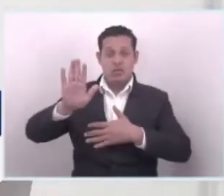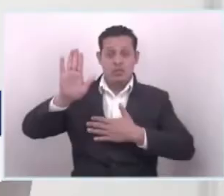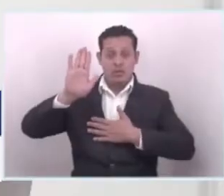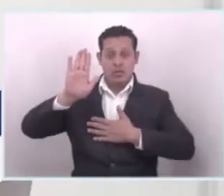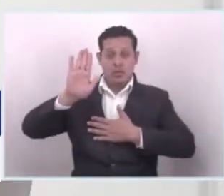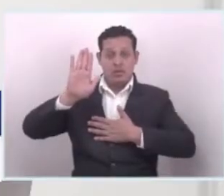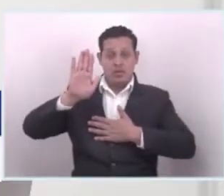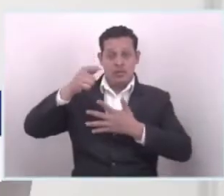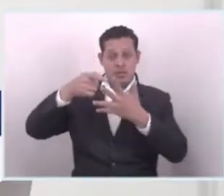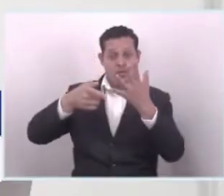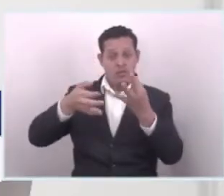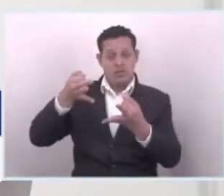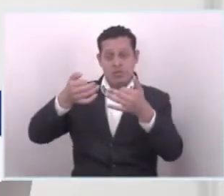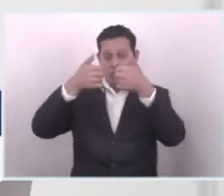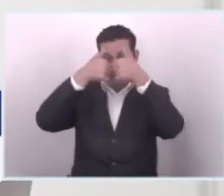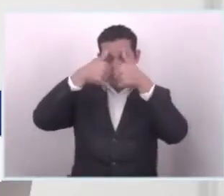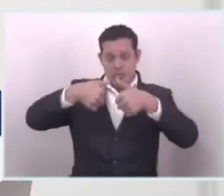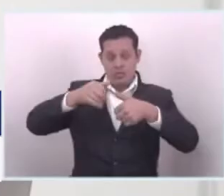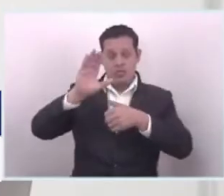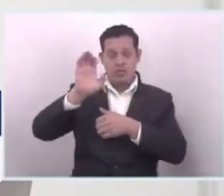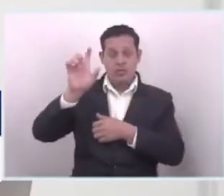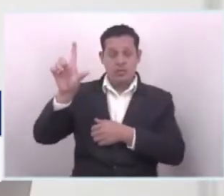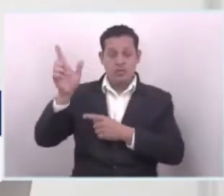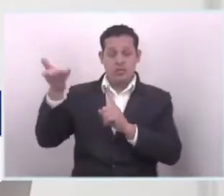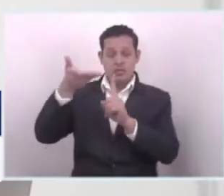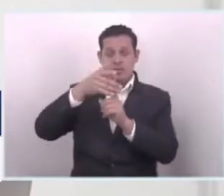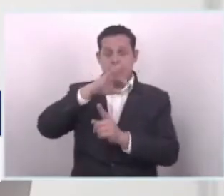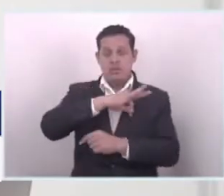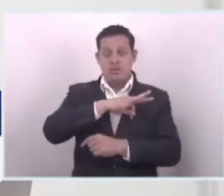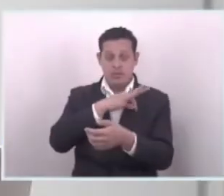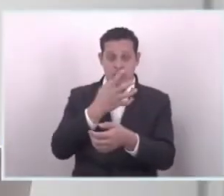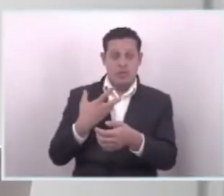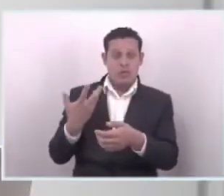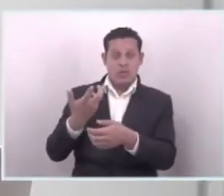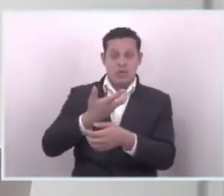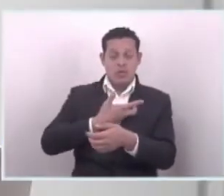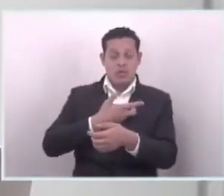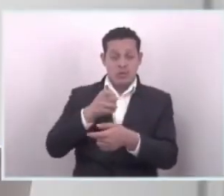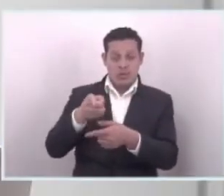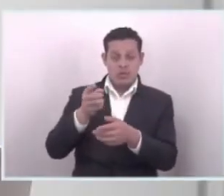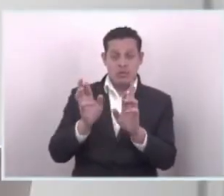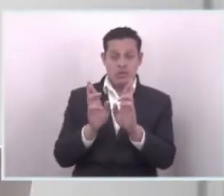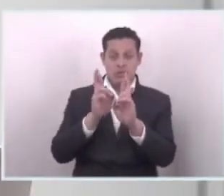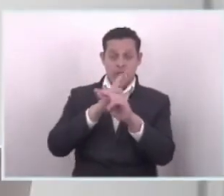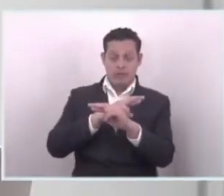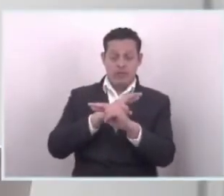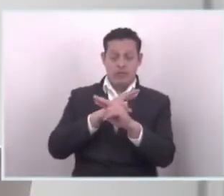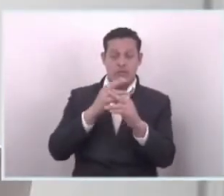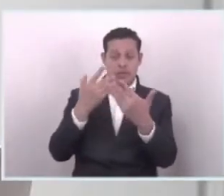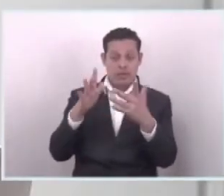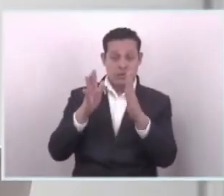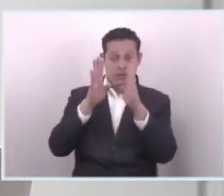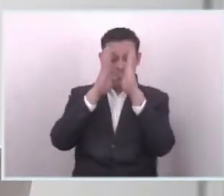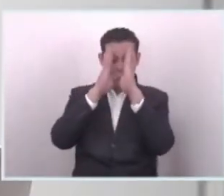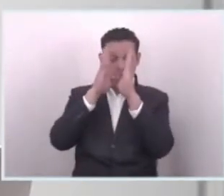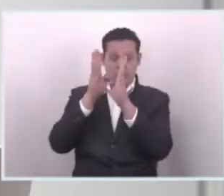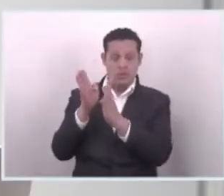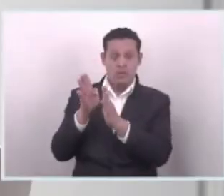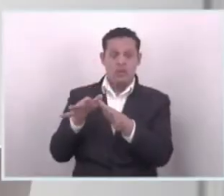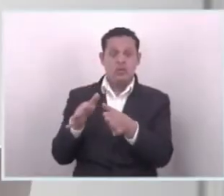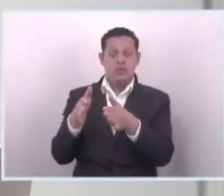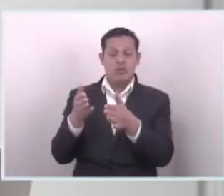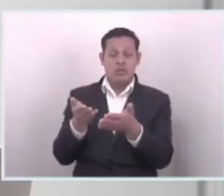cumplimiento de las facultades acordadas a la CEL en beneficio del país. Esta reforma, su enfoque